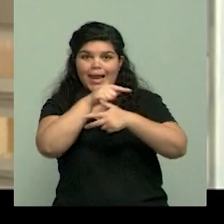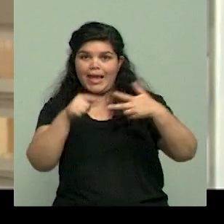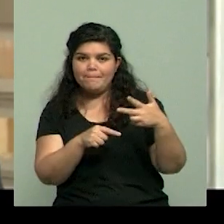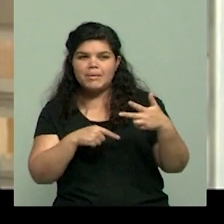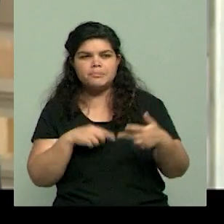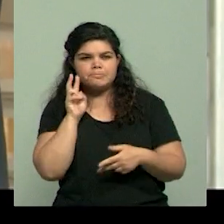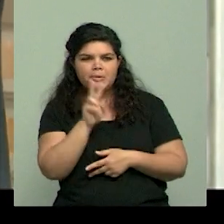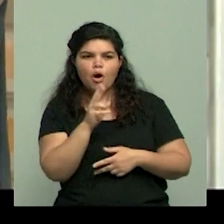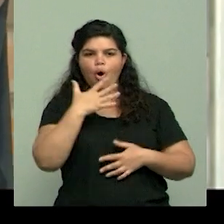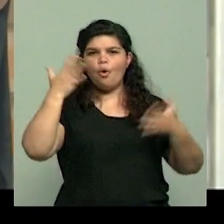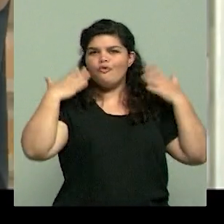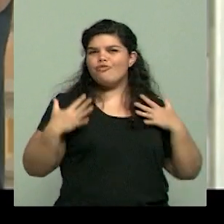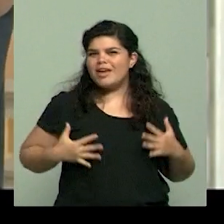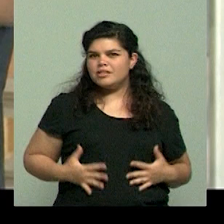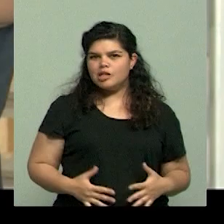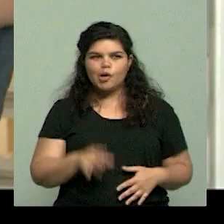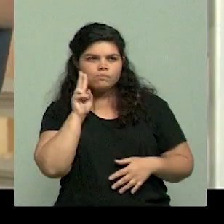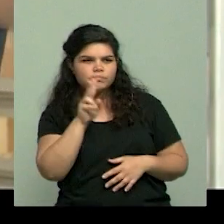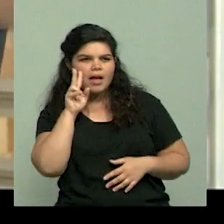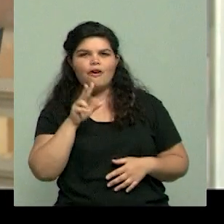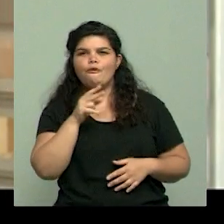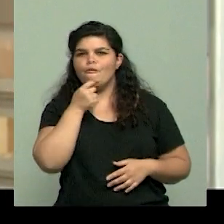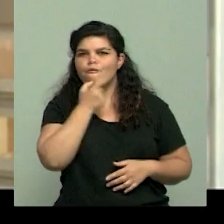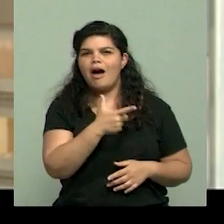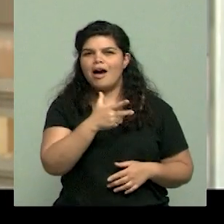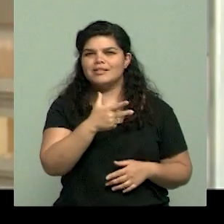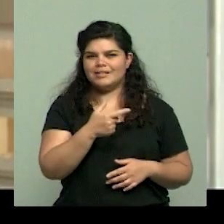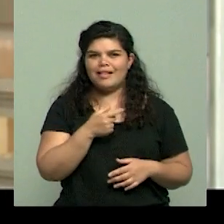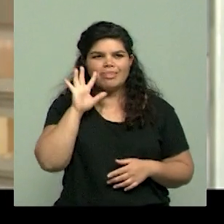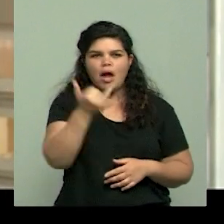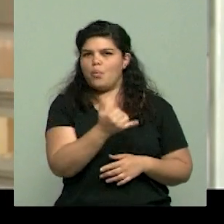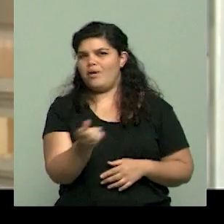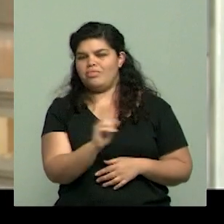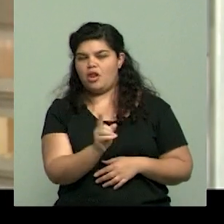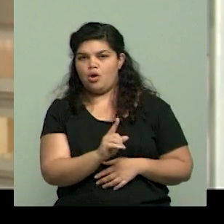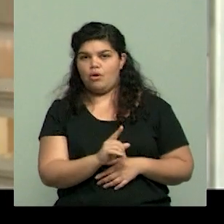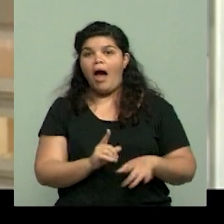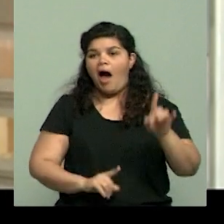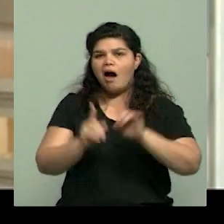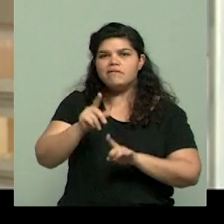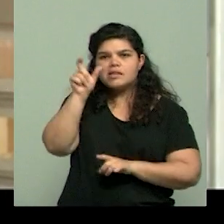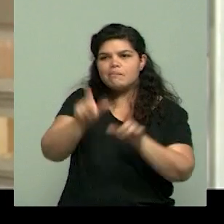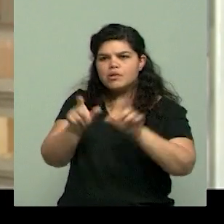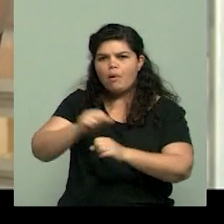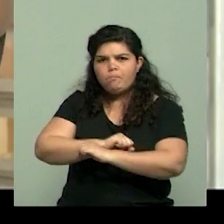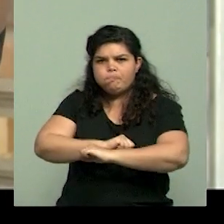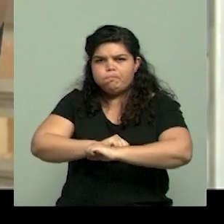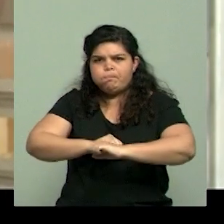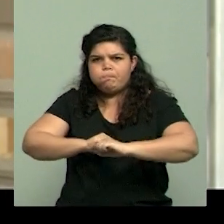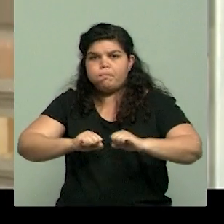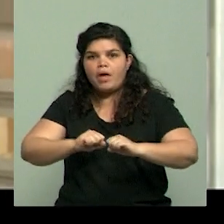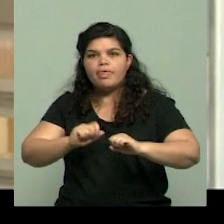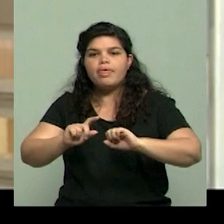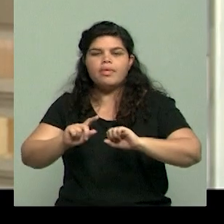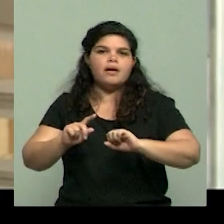ejemplo yo pregunto por las personas que son con exceso de peso, ¿no? Y que hacen esos atracones y después sienten culpa y dicen,